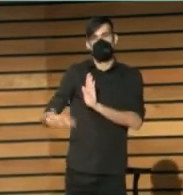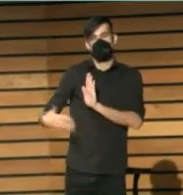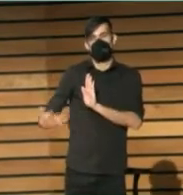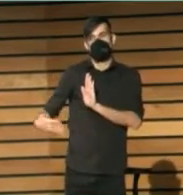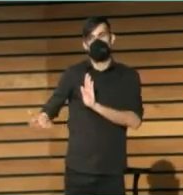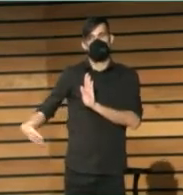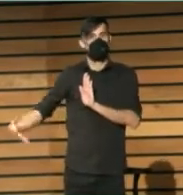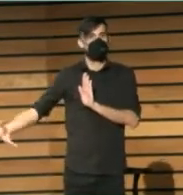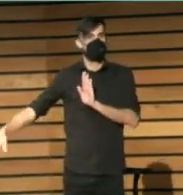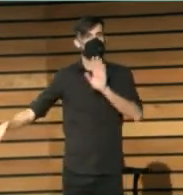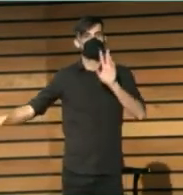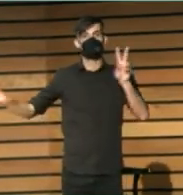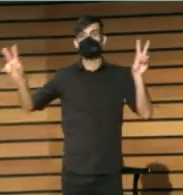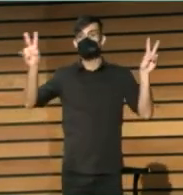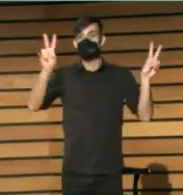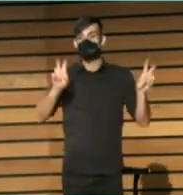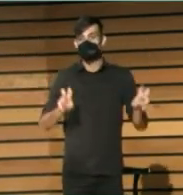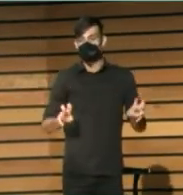sobre cosas